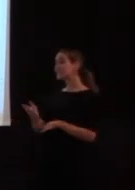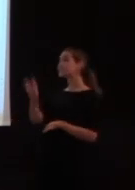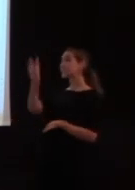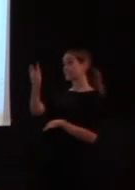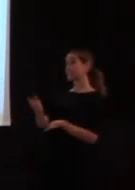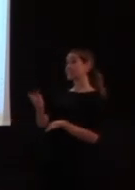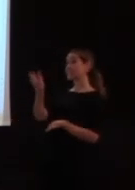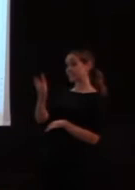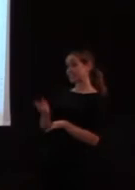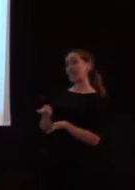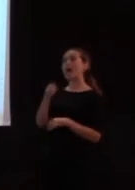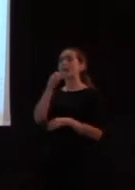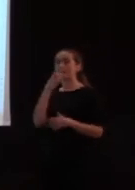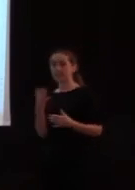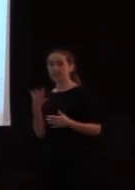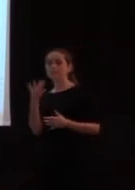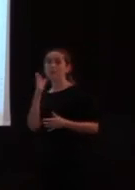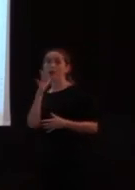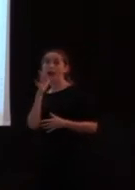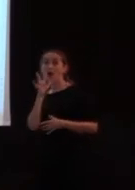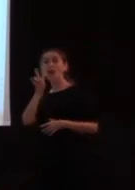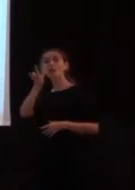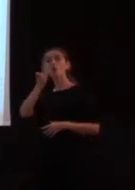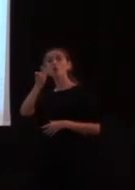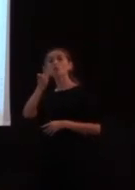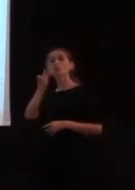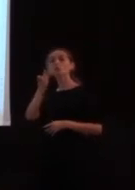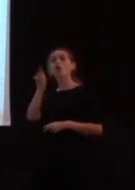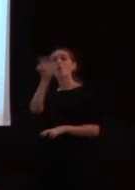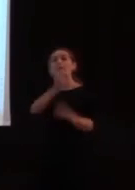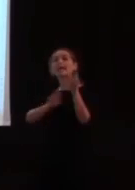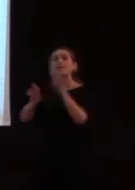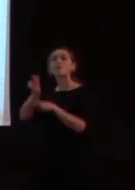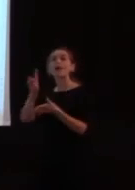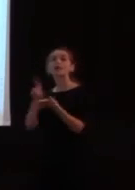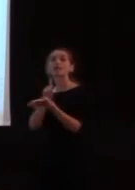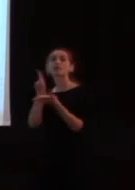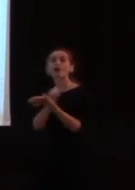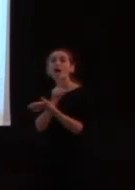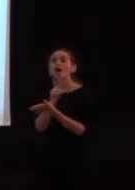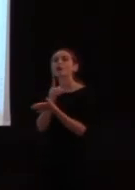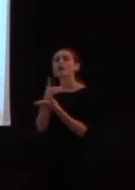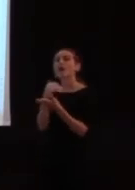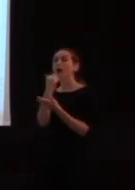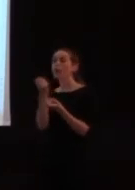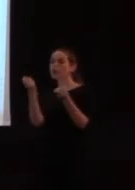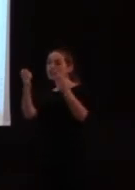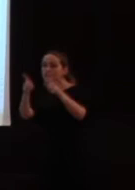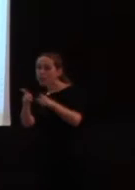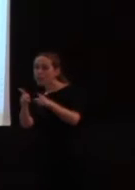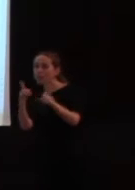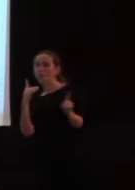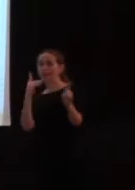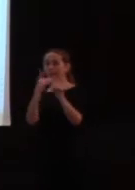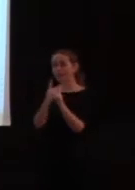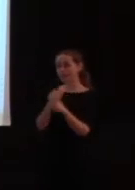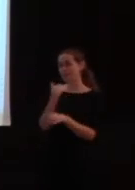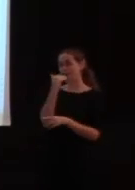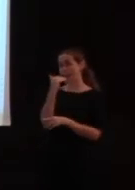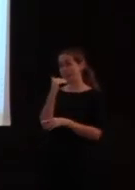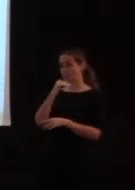a dedicar nada, dos minutos de tiempo para que busquéis un sinónimo, una frase, un antónimo, lo que os parezca. La clase de ciencias